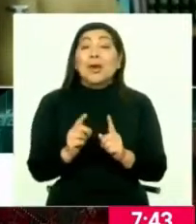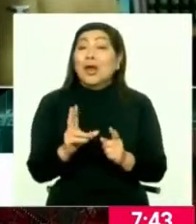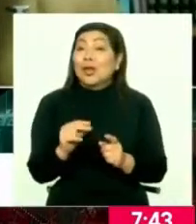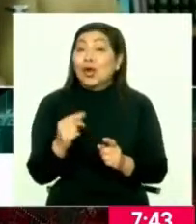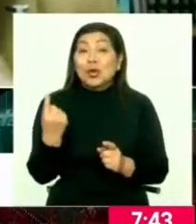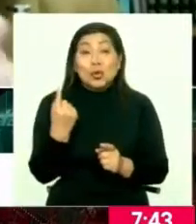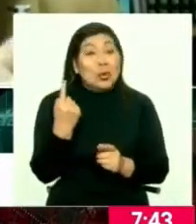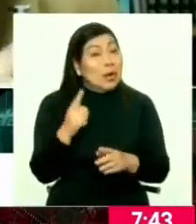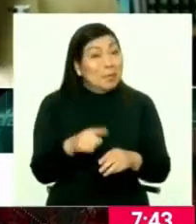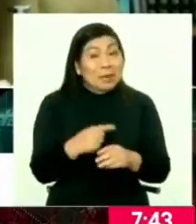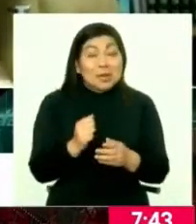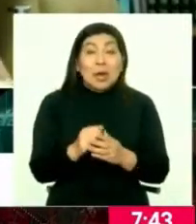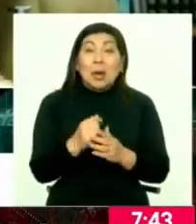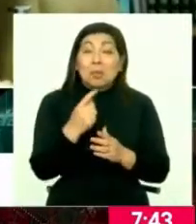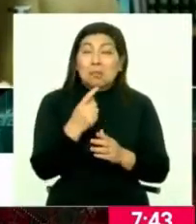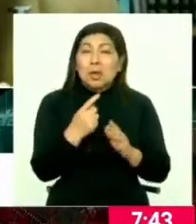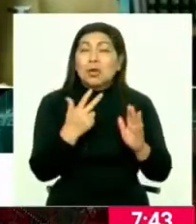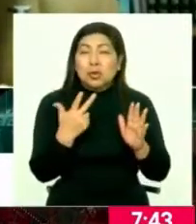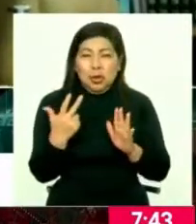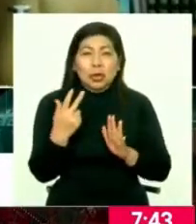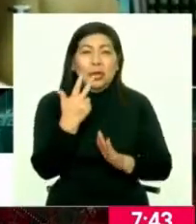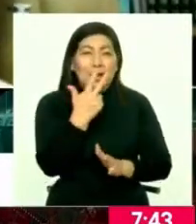que solo se ha hecho una vez en